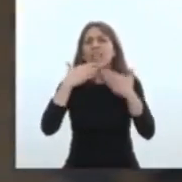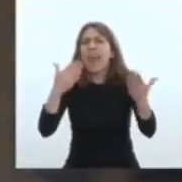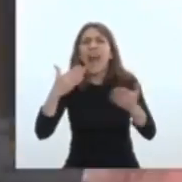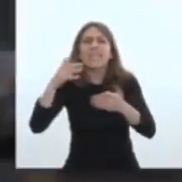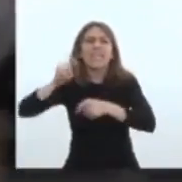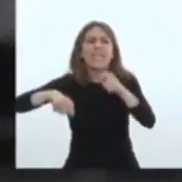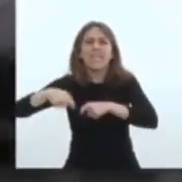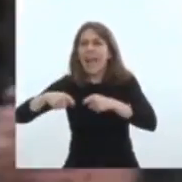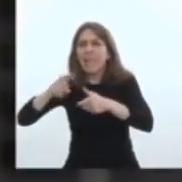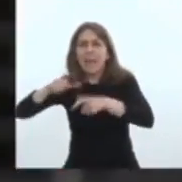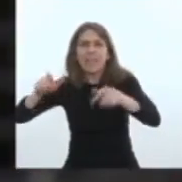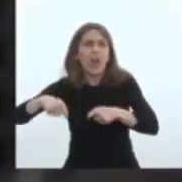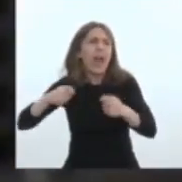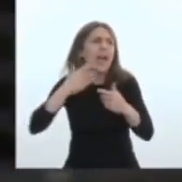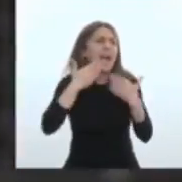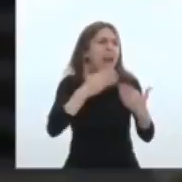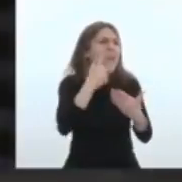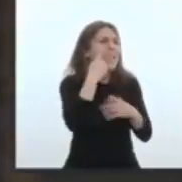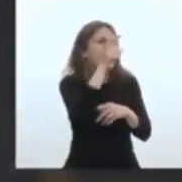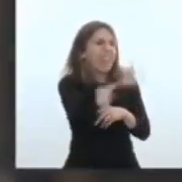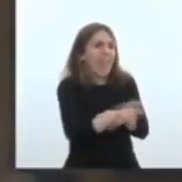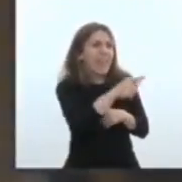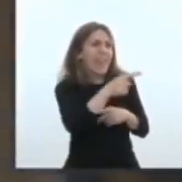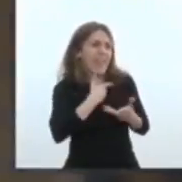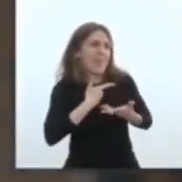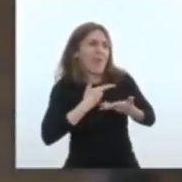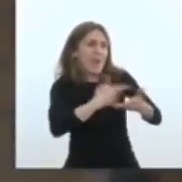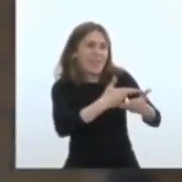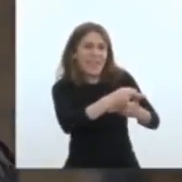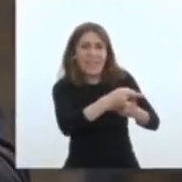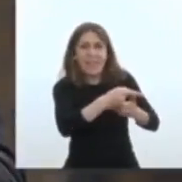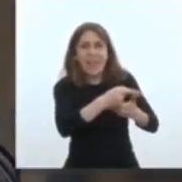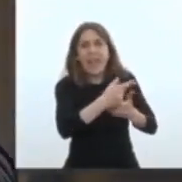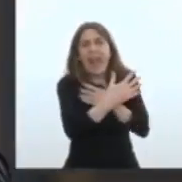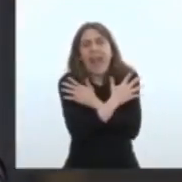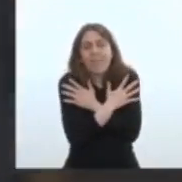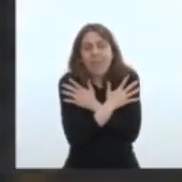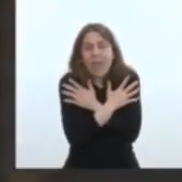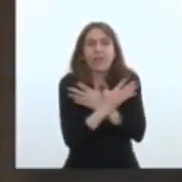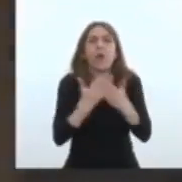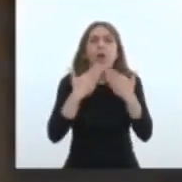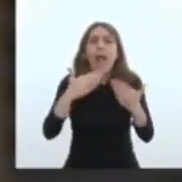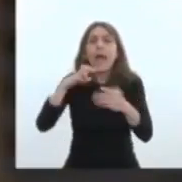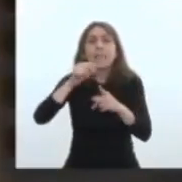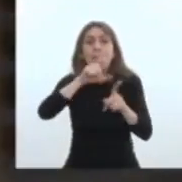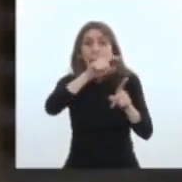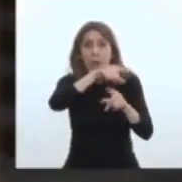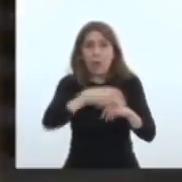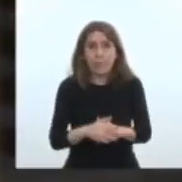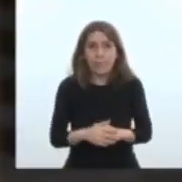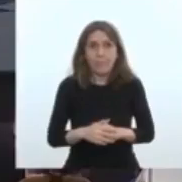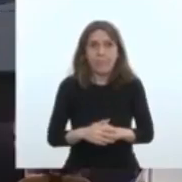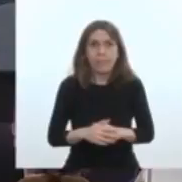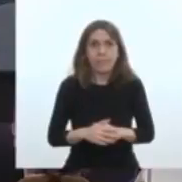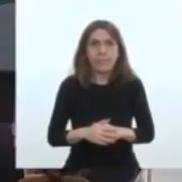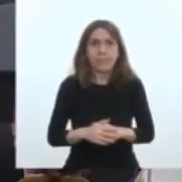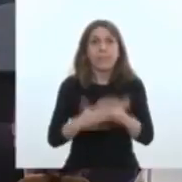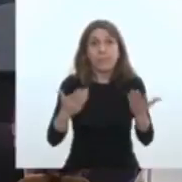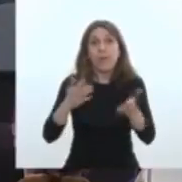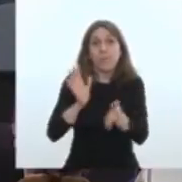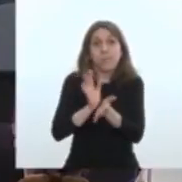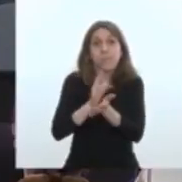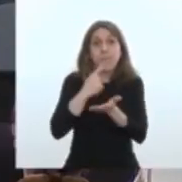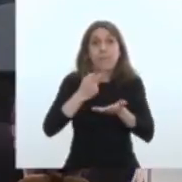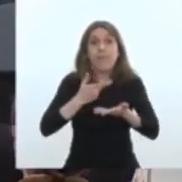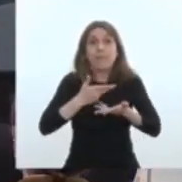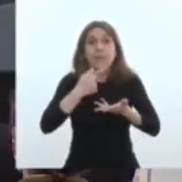antonio de areco gracias intendente por recibirnos con tanto afecto gracias paco por invitarlos a tu